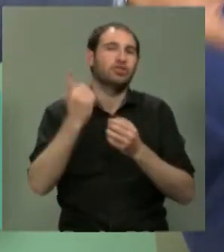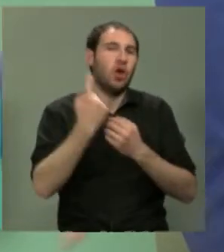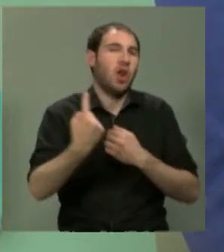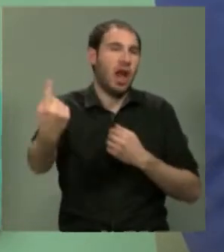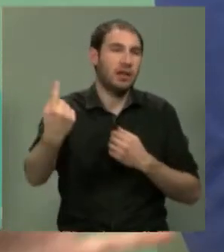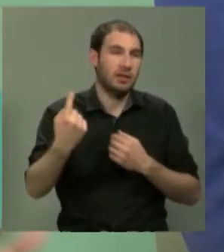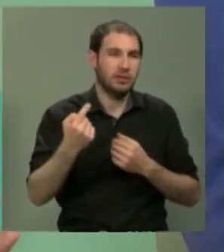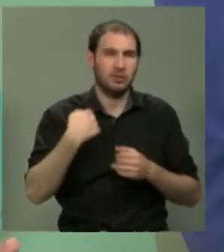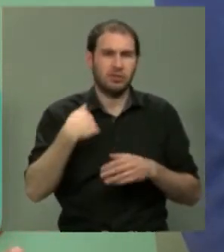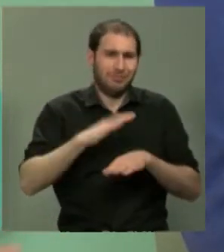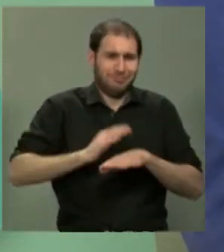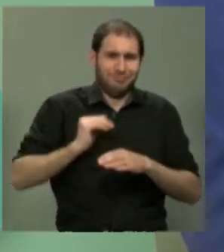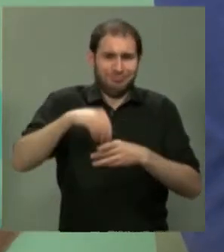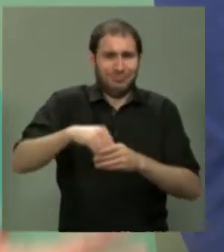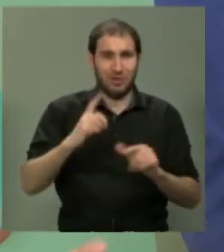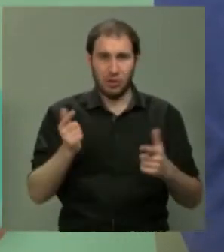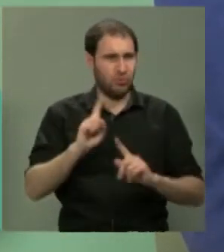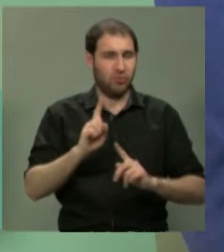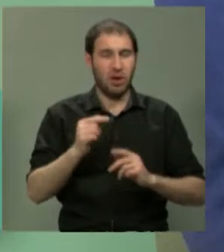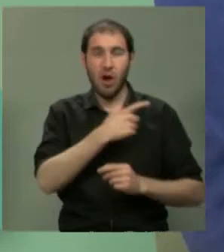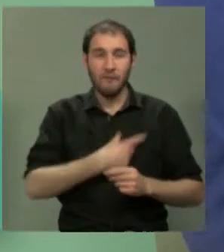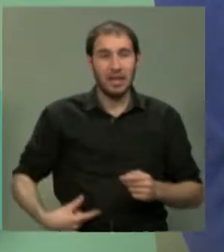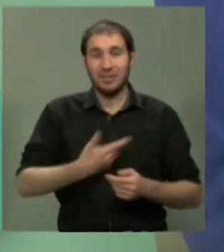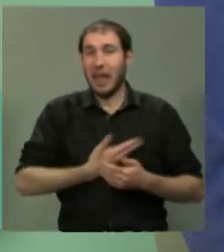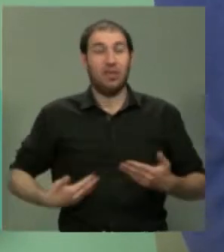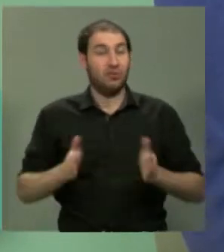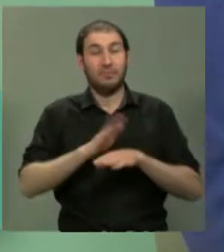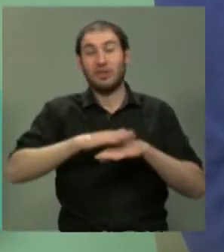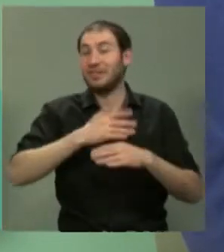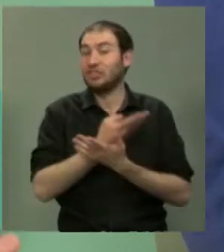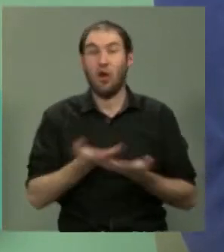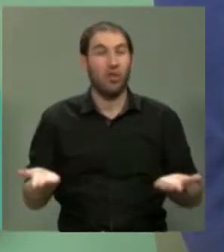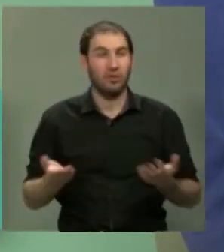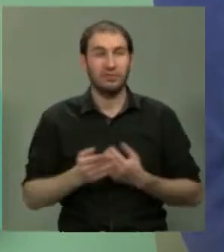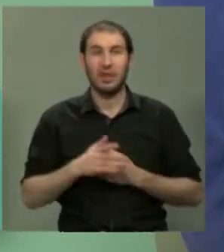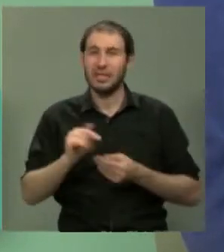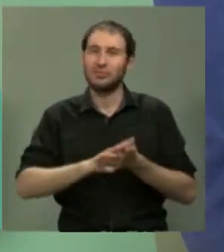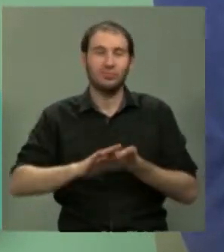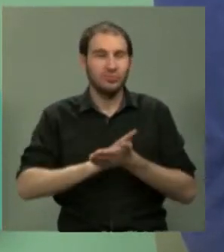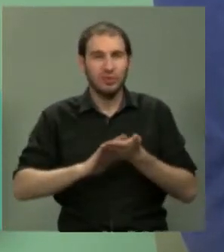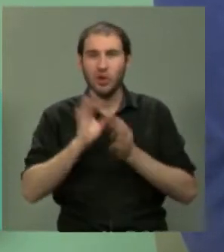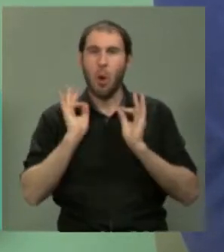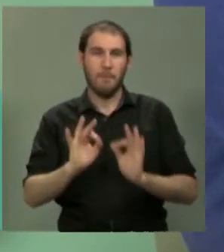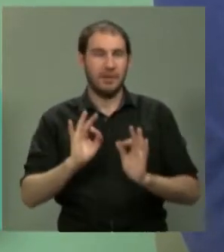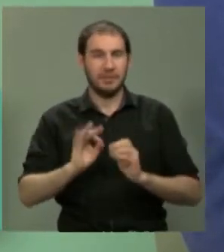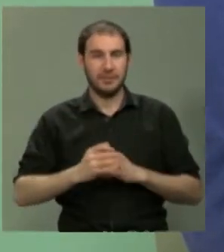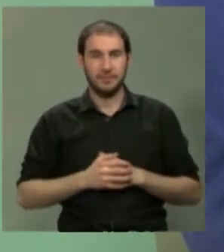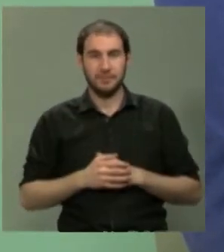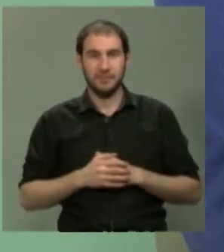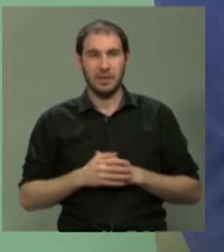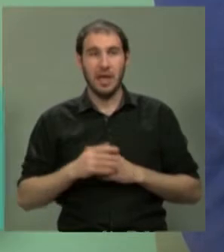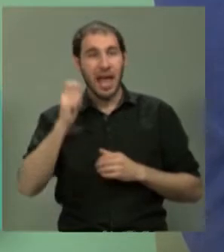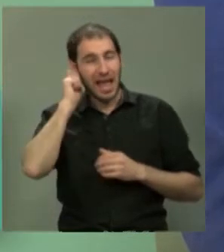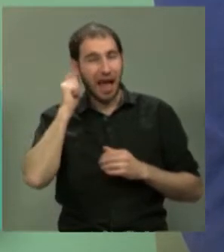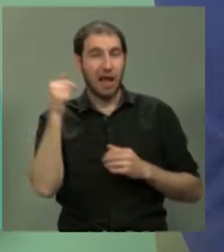aislado, que nada nos compete a nosotros. O sea, el gobierno y el Estado somos todos. Entonces pensemos en una solución integral. Y la baja